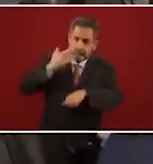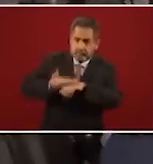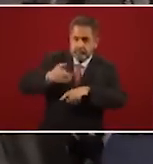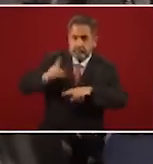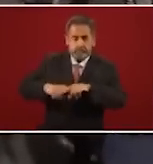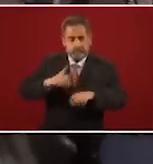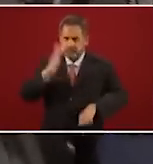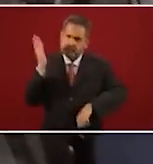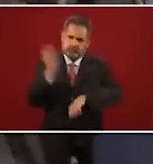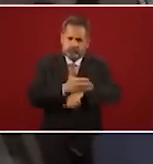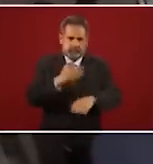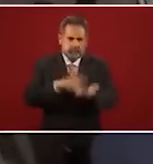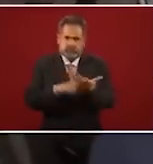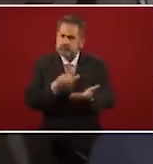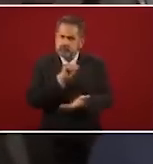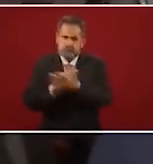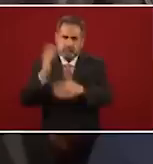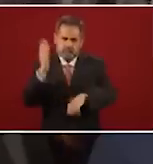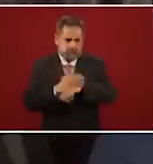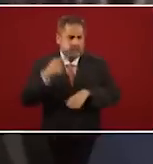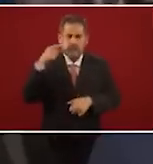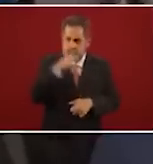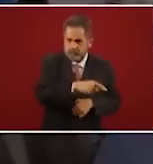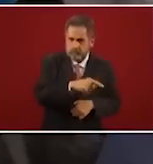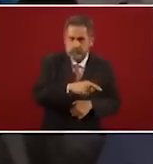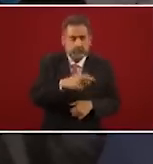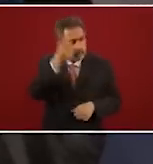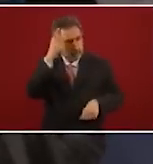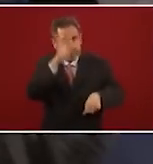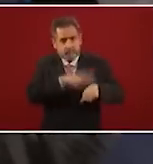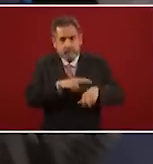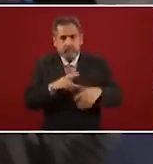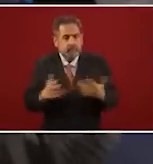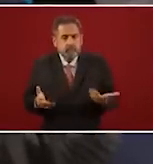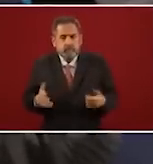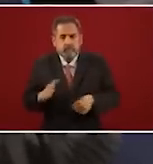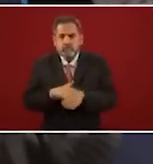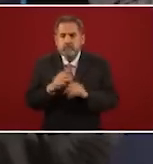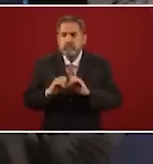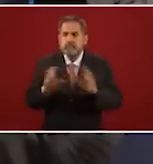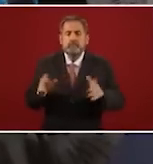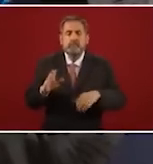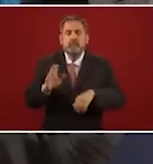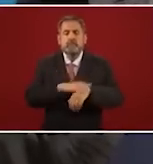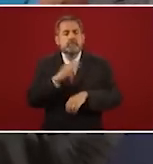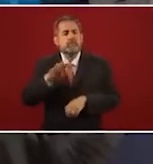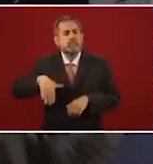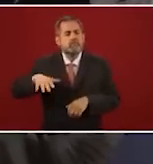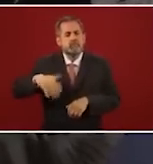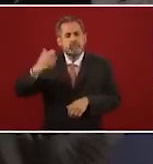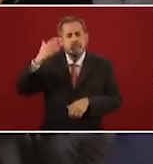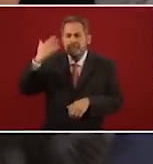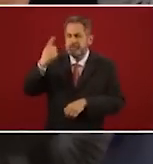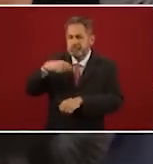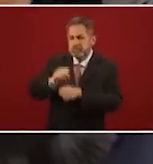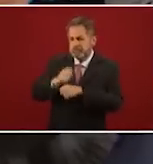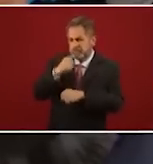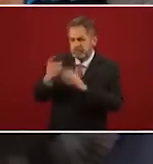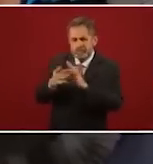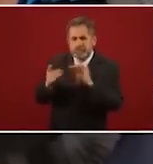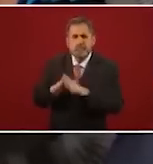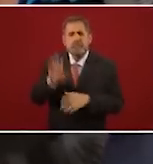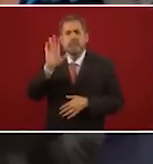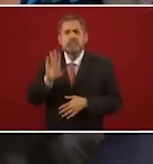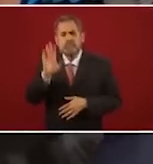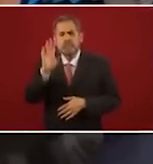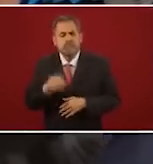responsabilidad penal, legal, de parte del director? Quisiera que me establecieran eso, sí. Porque como le comenté la semana pasada, pareciera